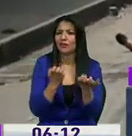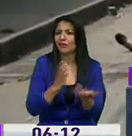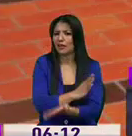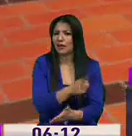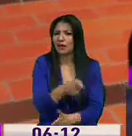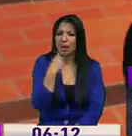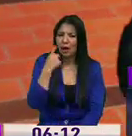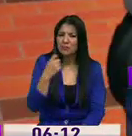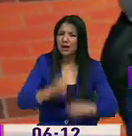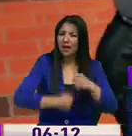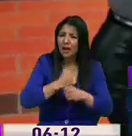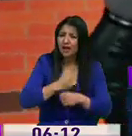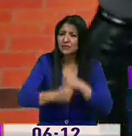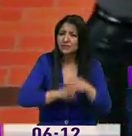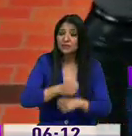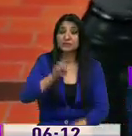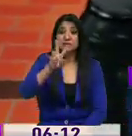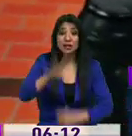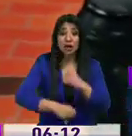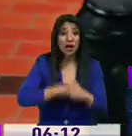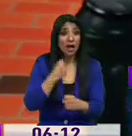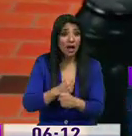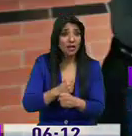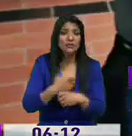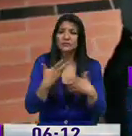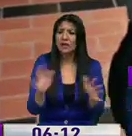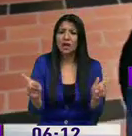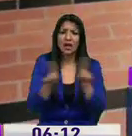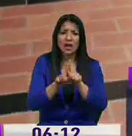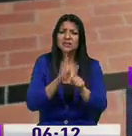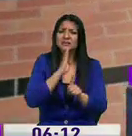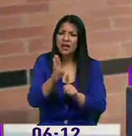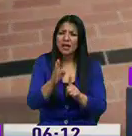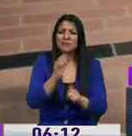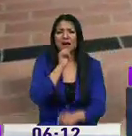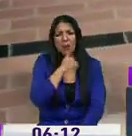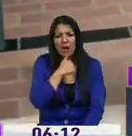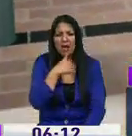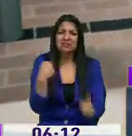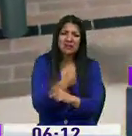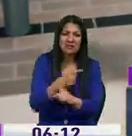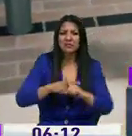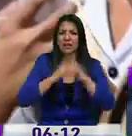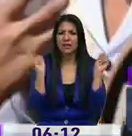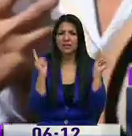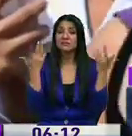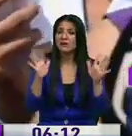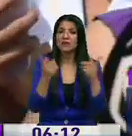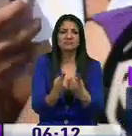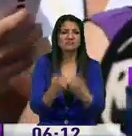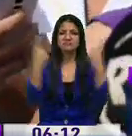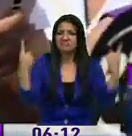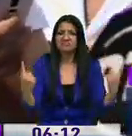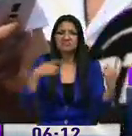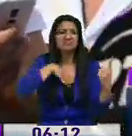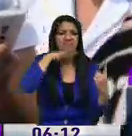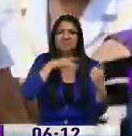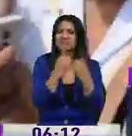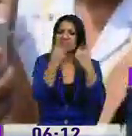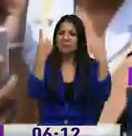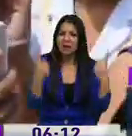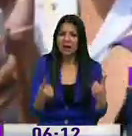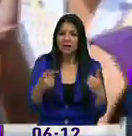tantos años son más de 25 años que ella tiene el congreso siempre aguantaba todas estas cosas este día se cansó este joven y